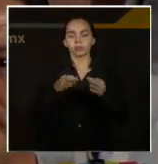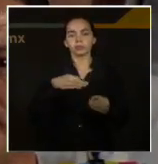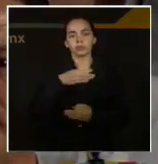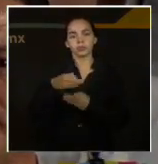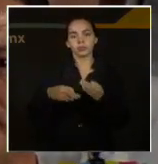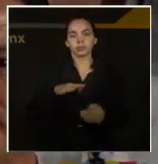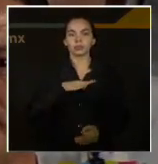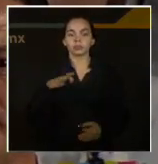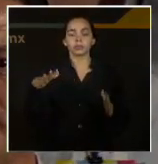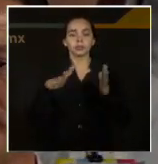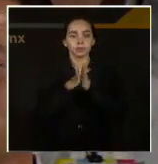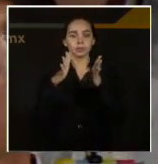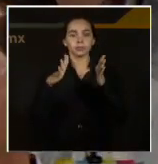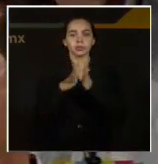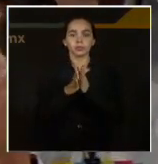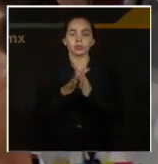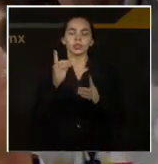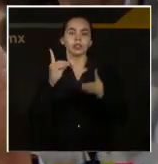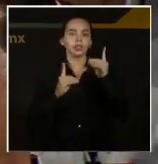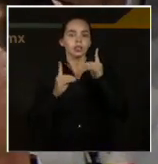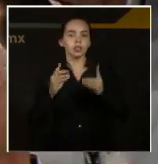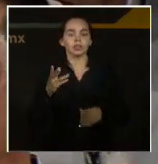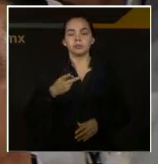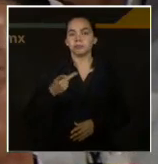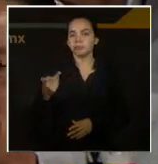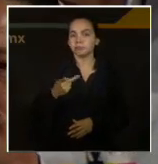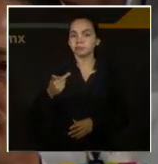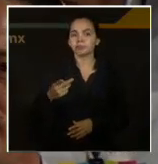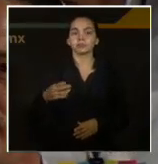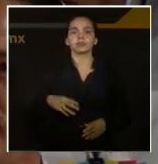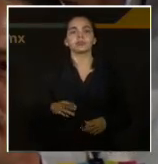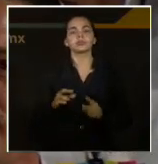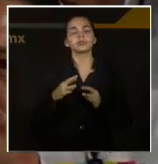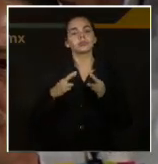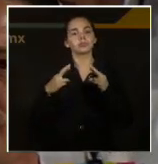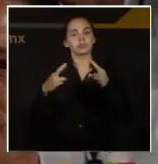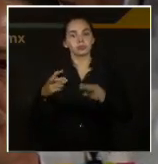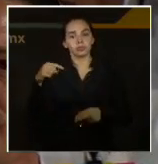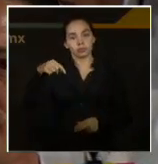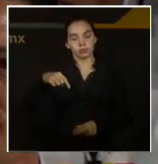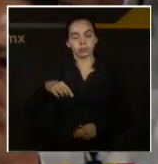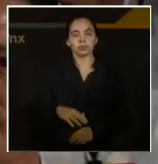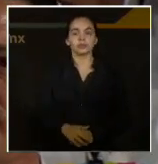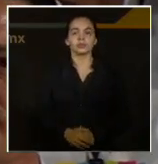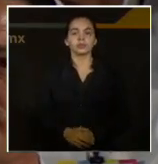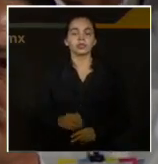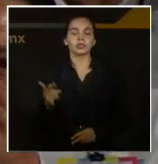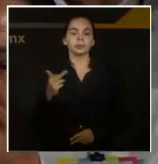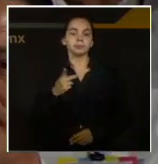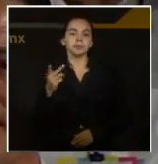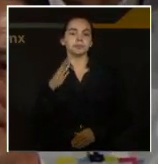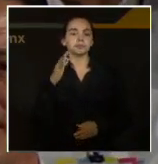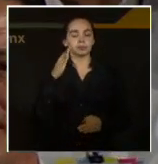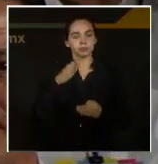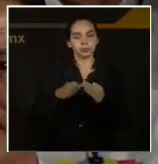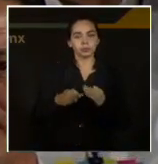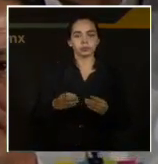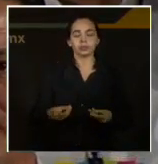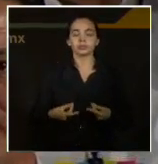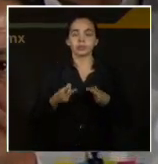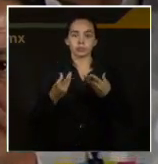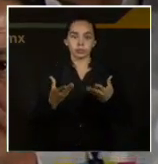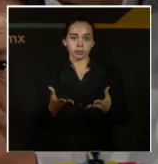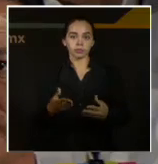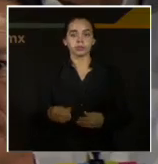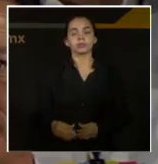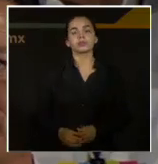participar y manifestar sus preguntas a los candidatos asistentes. Las preguntas restantes les serán entregadas